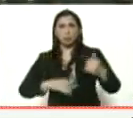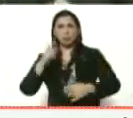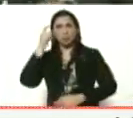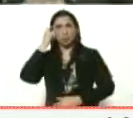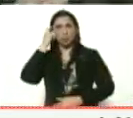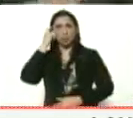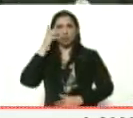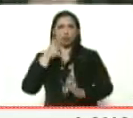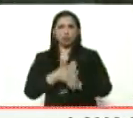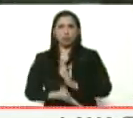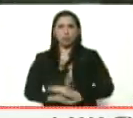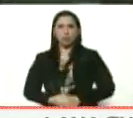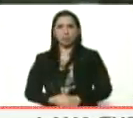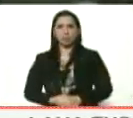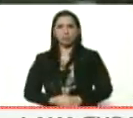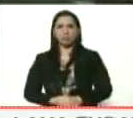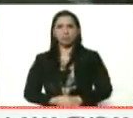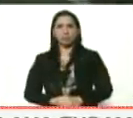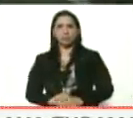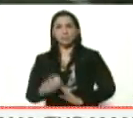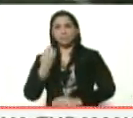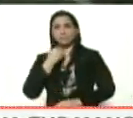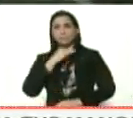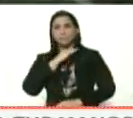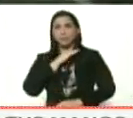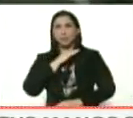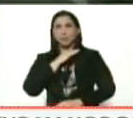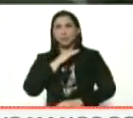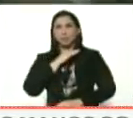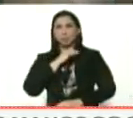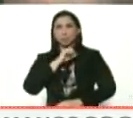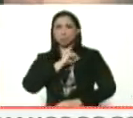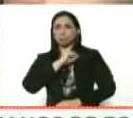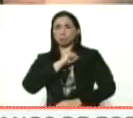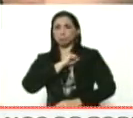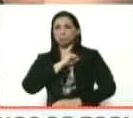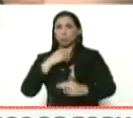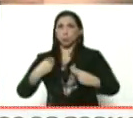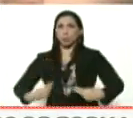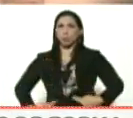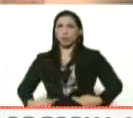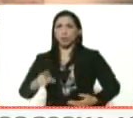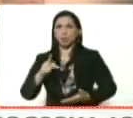en torno a la pandemia que asola a la humanidad por la llegada.